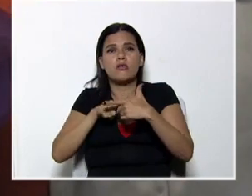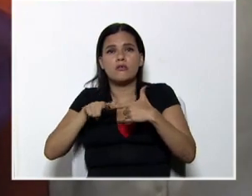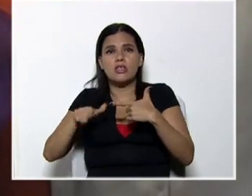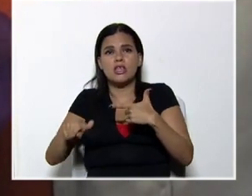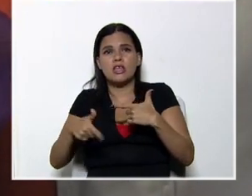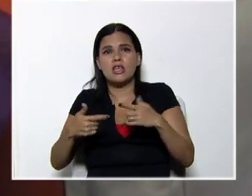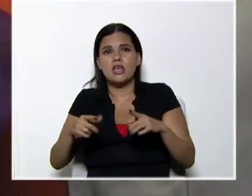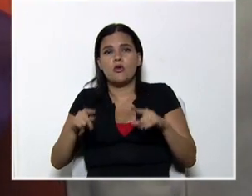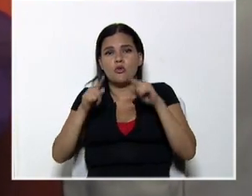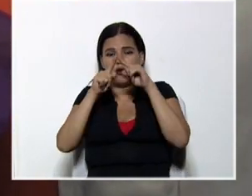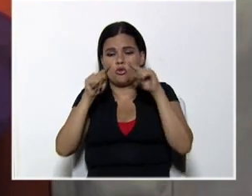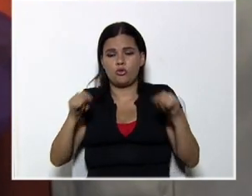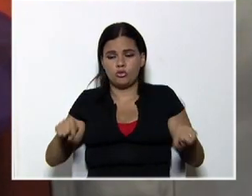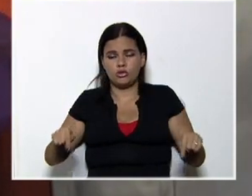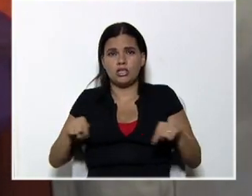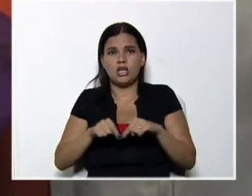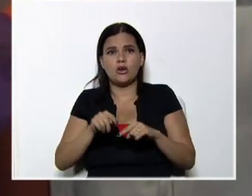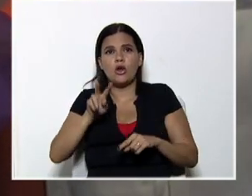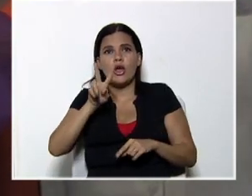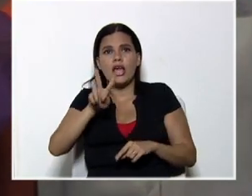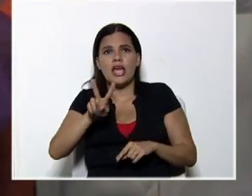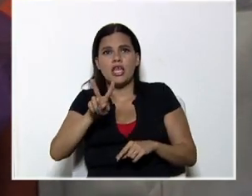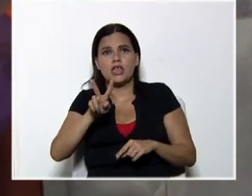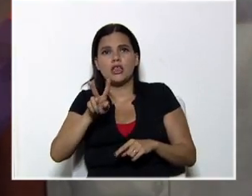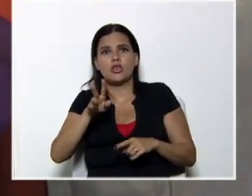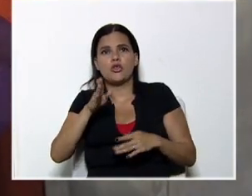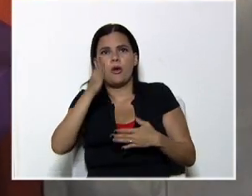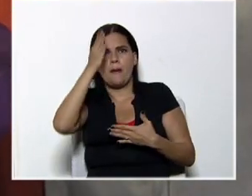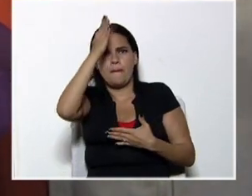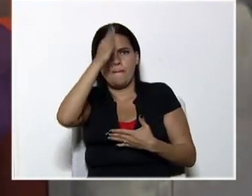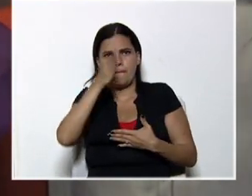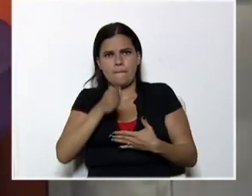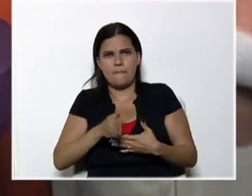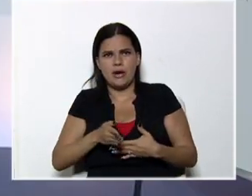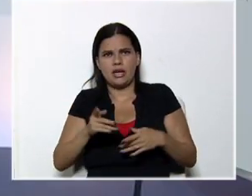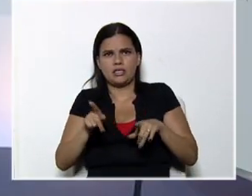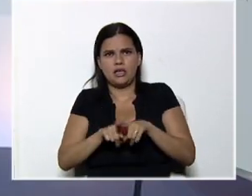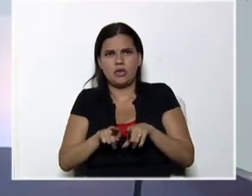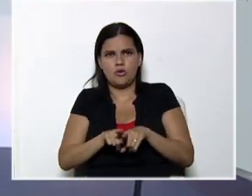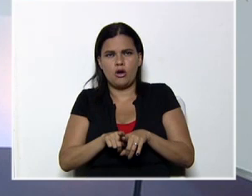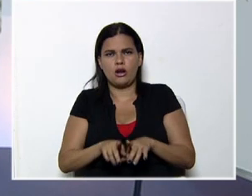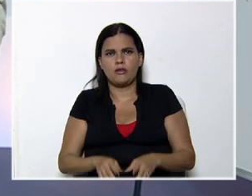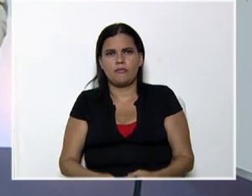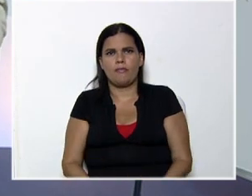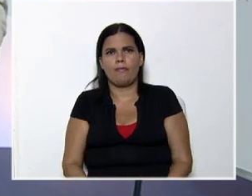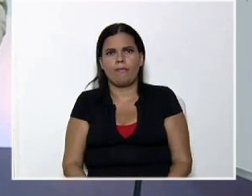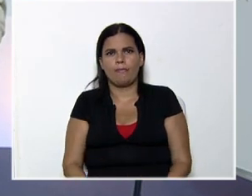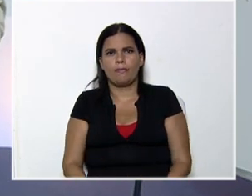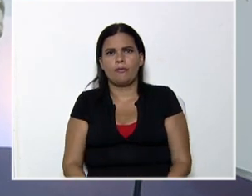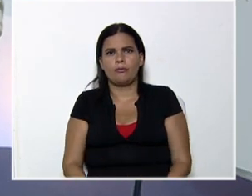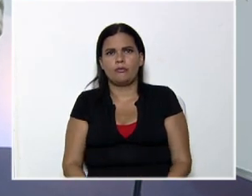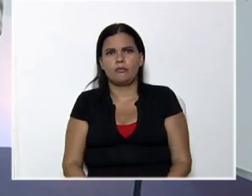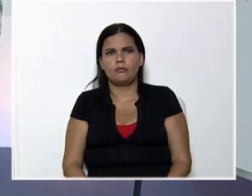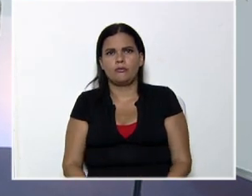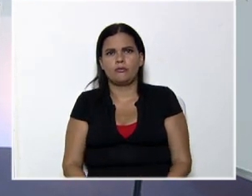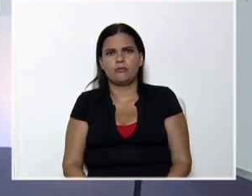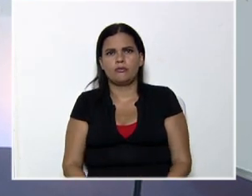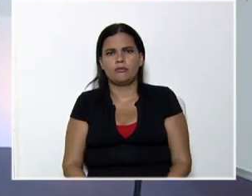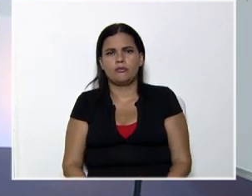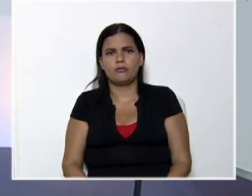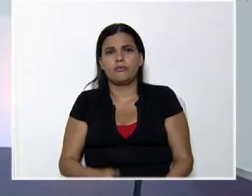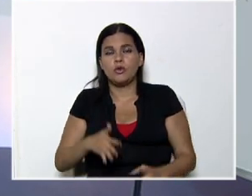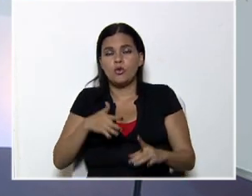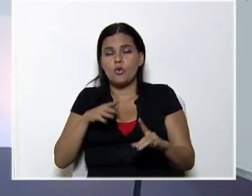partes iguales. No son iguales, son dos triángulos rectángulos más. Cuando